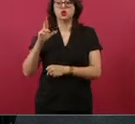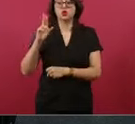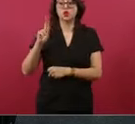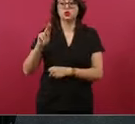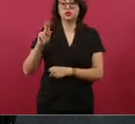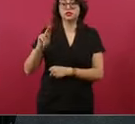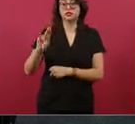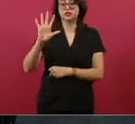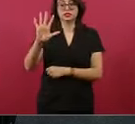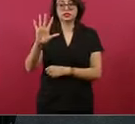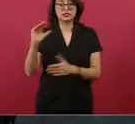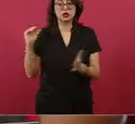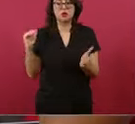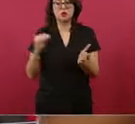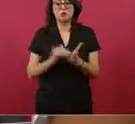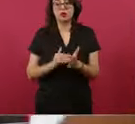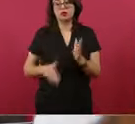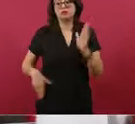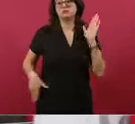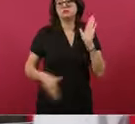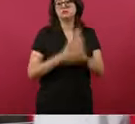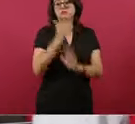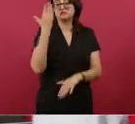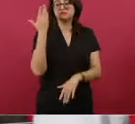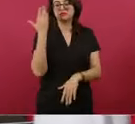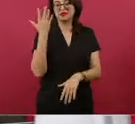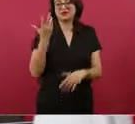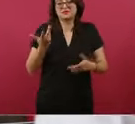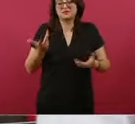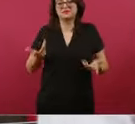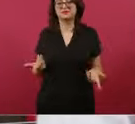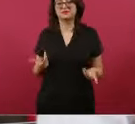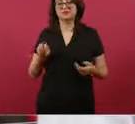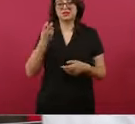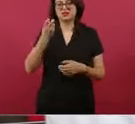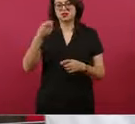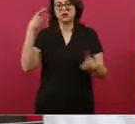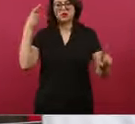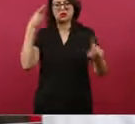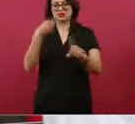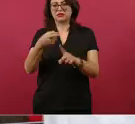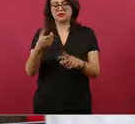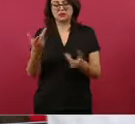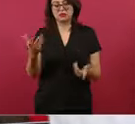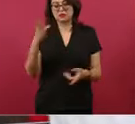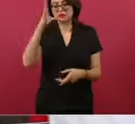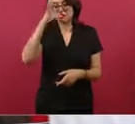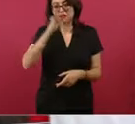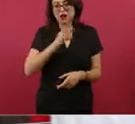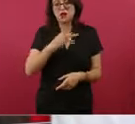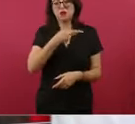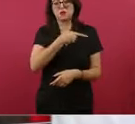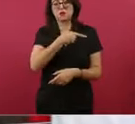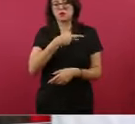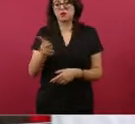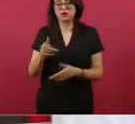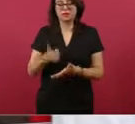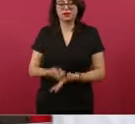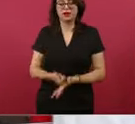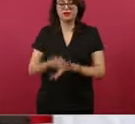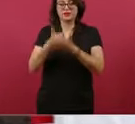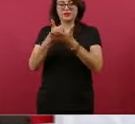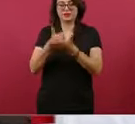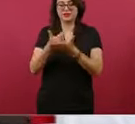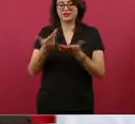decir, tampoco está contribuyendo a frenar la migración como era uno de sus objetivos, tampoco se ha logrado pues combatir la pobreza. Entonces,